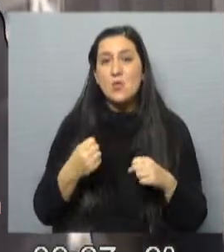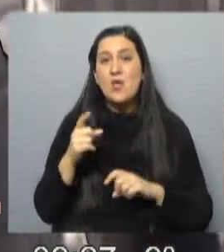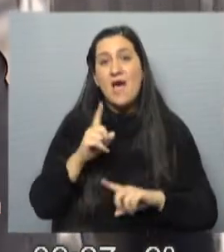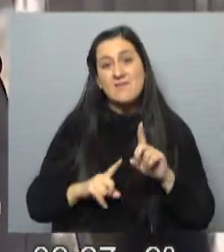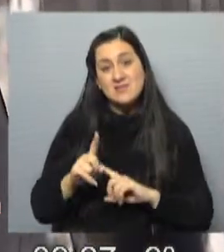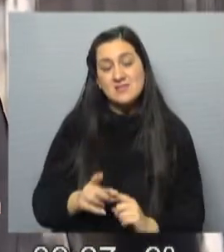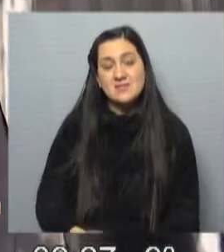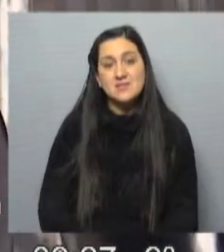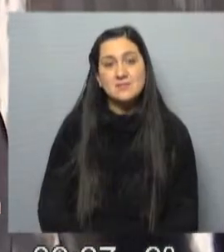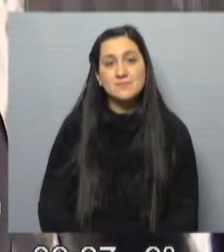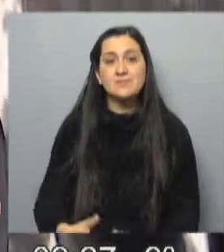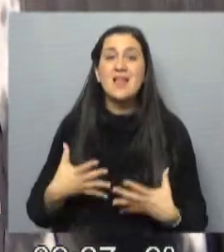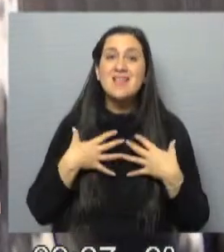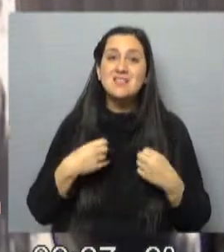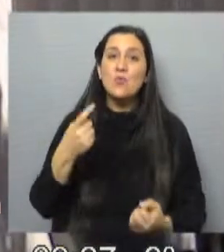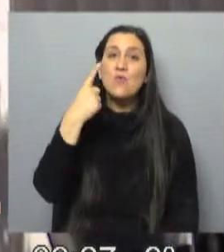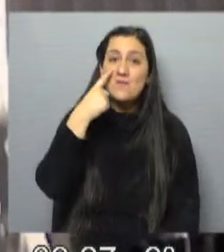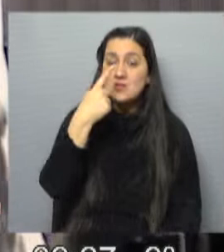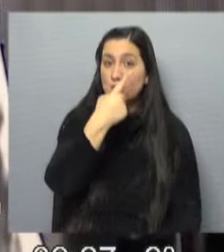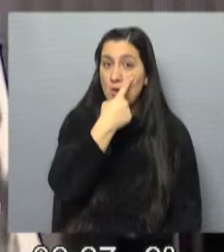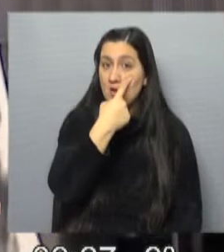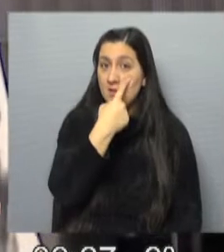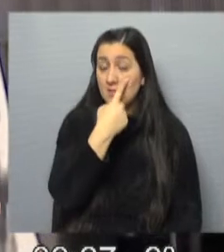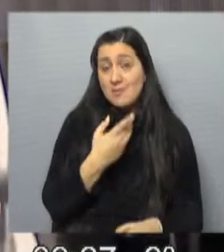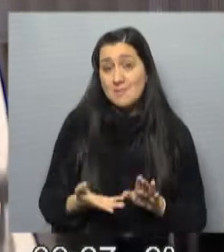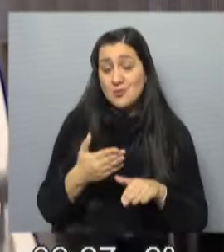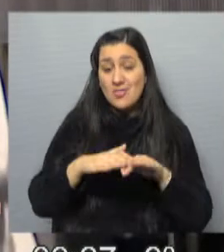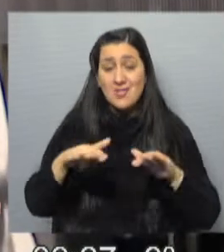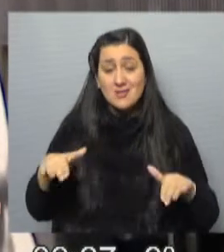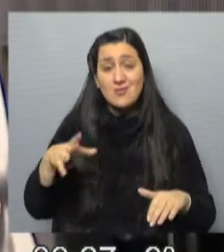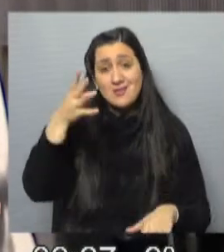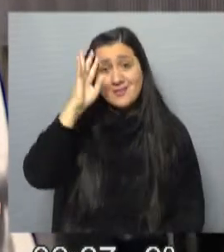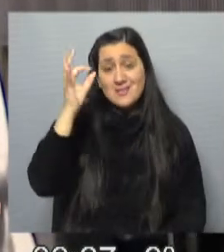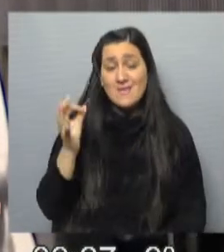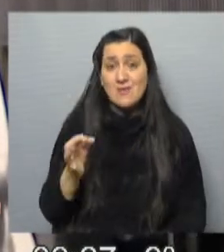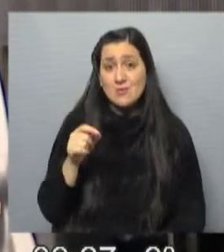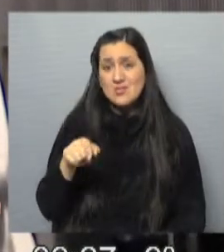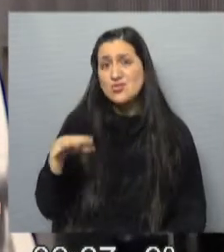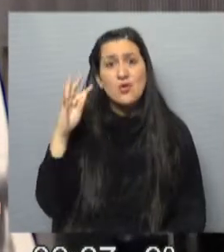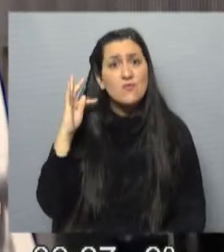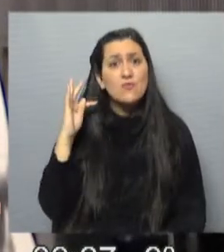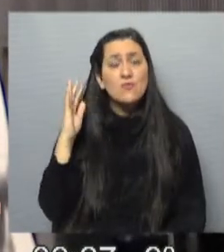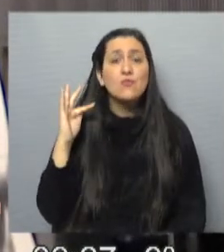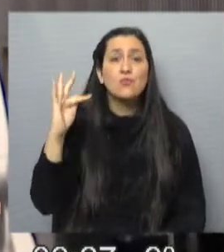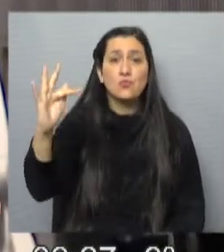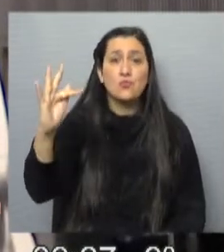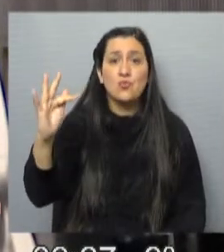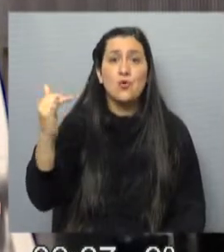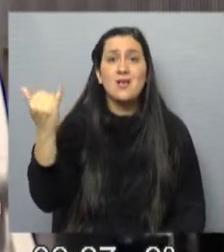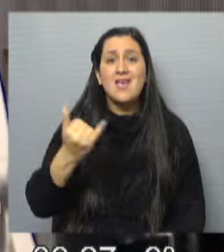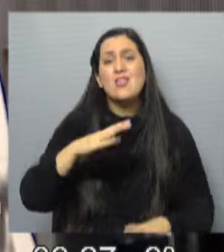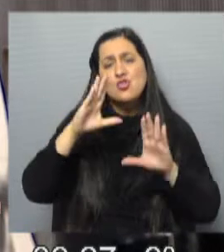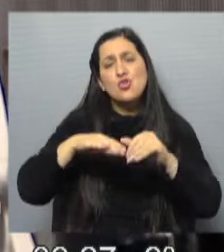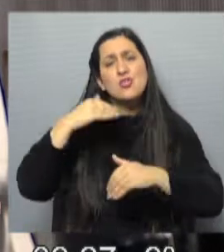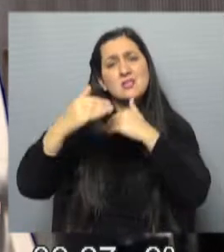es en la salud visual, sobre todo de niños, que sabemos que son el futuro, que tienen todo el